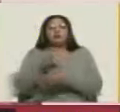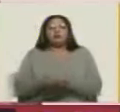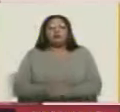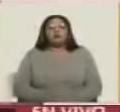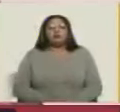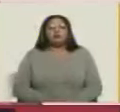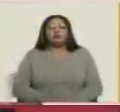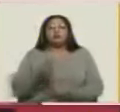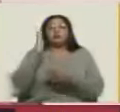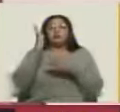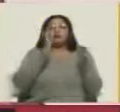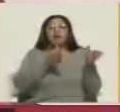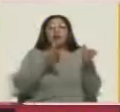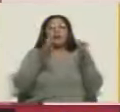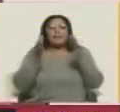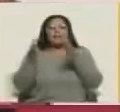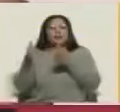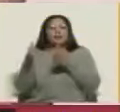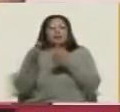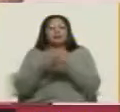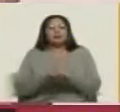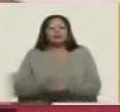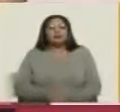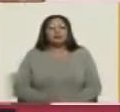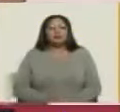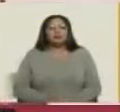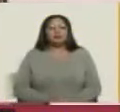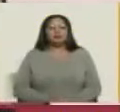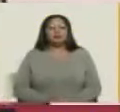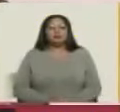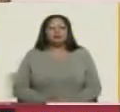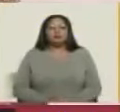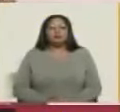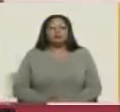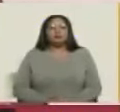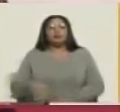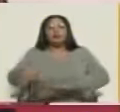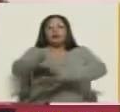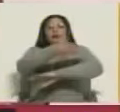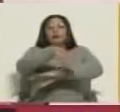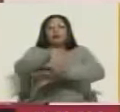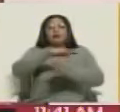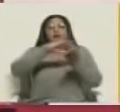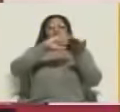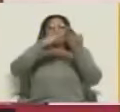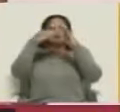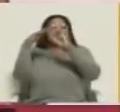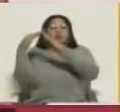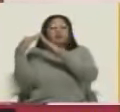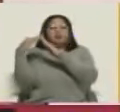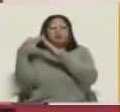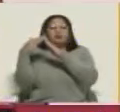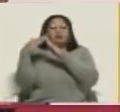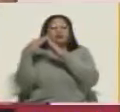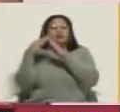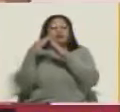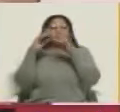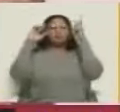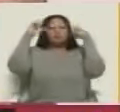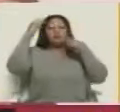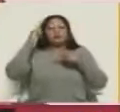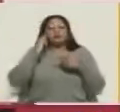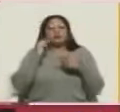asambleas, además, la de calles, comunidades y VC, que